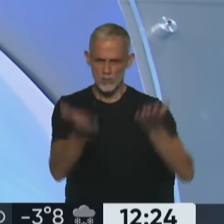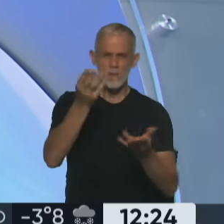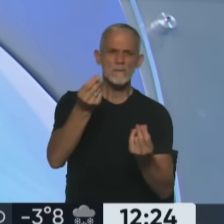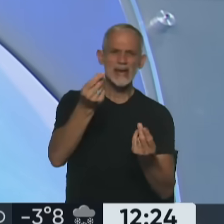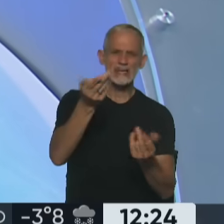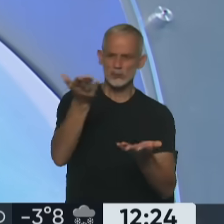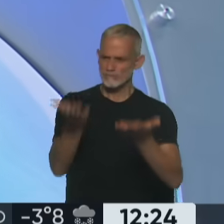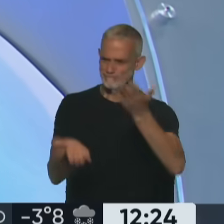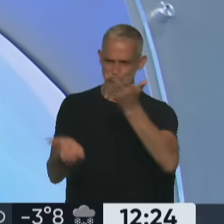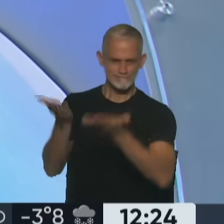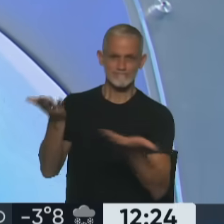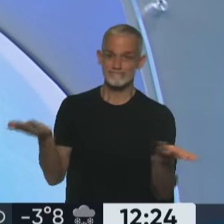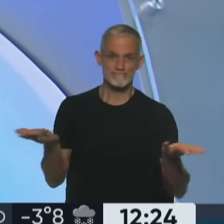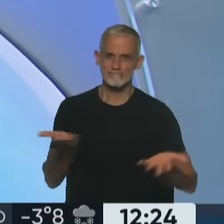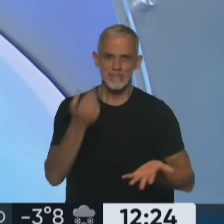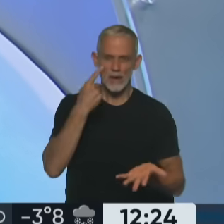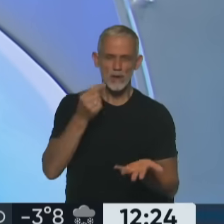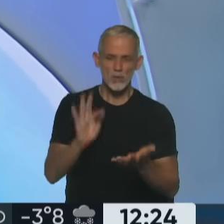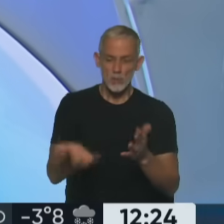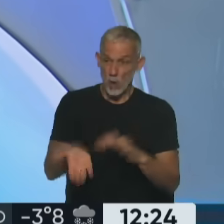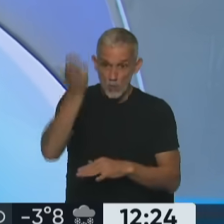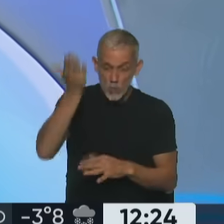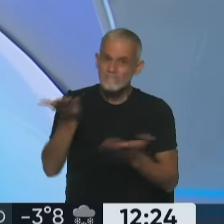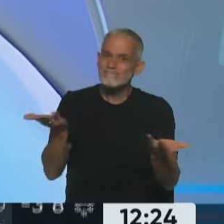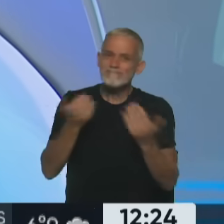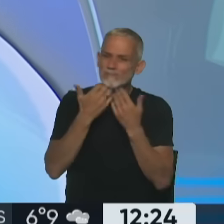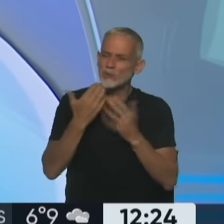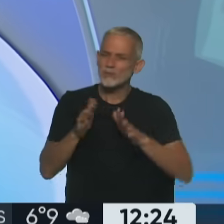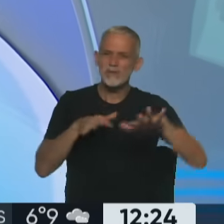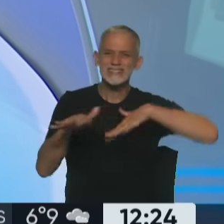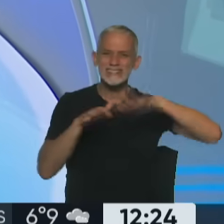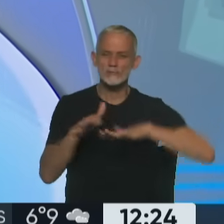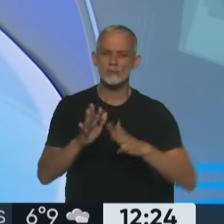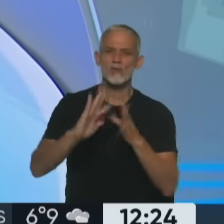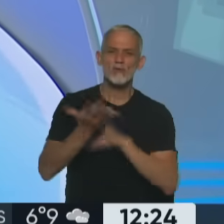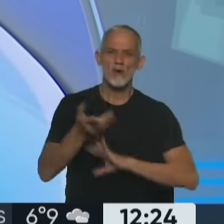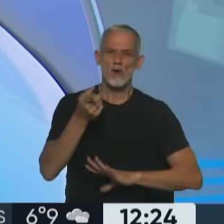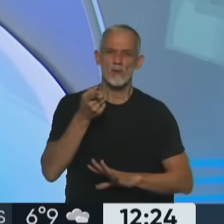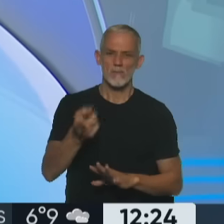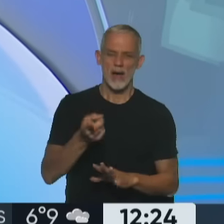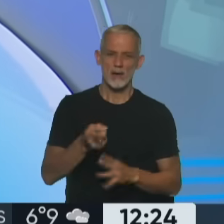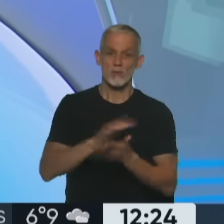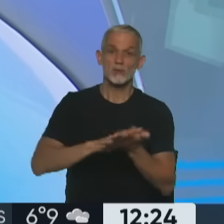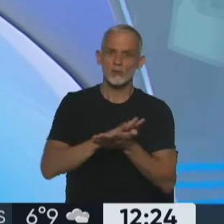precio, que puede llegar a ser muy violenta, dado la situación que tenemos y la forma que está planteando